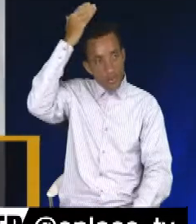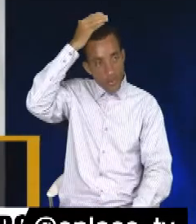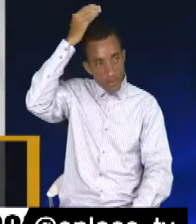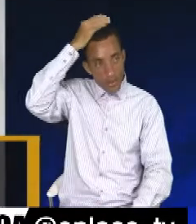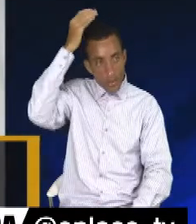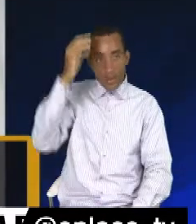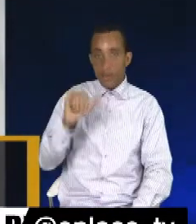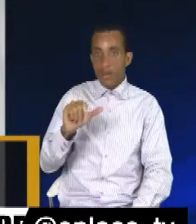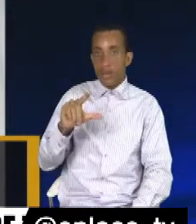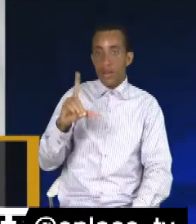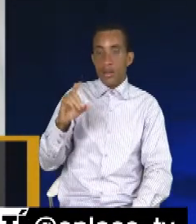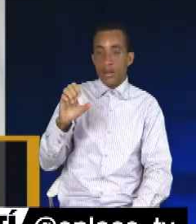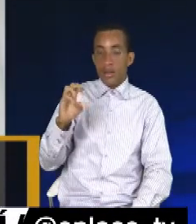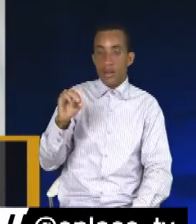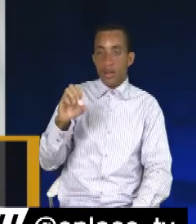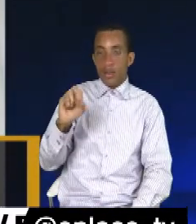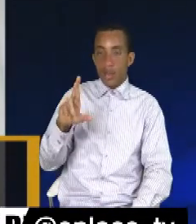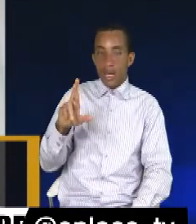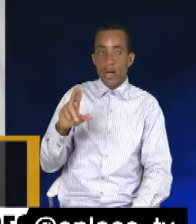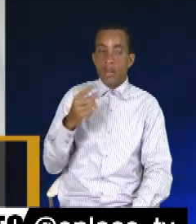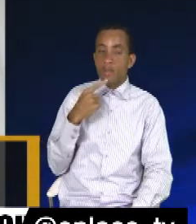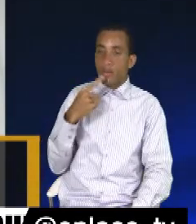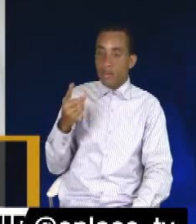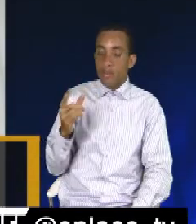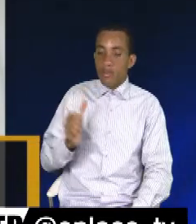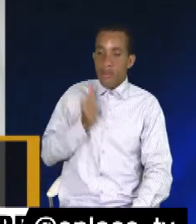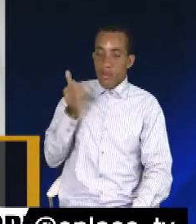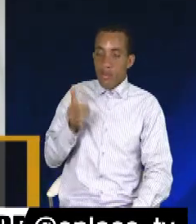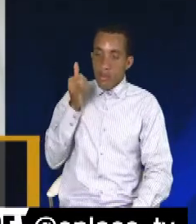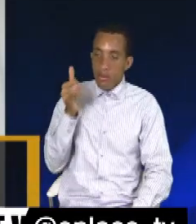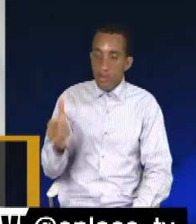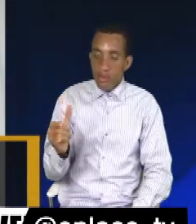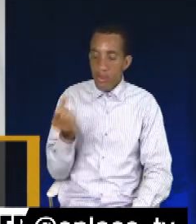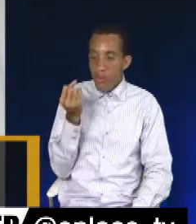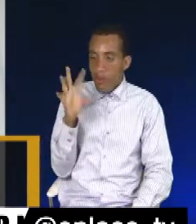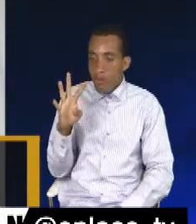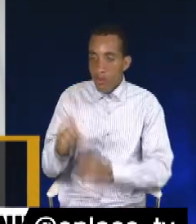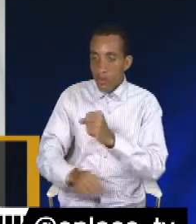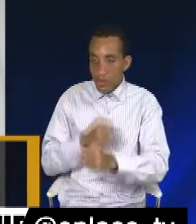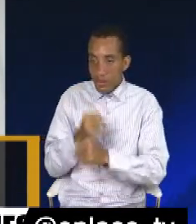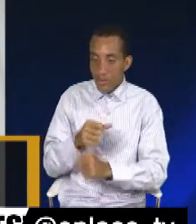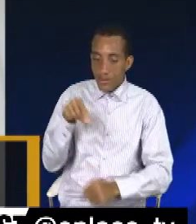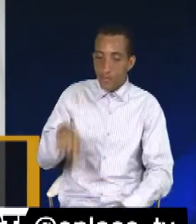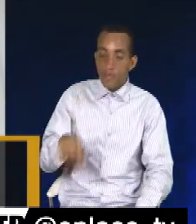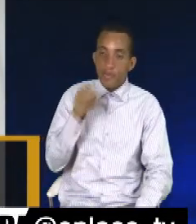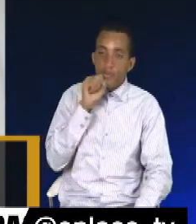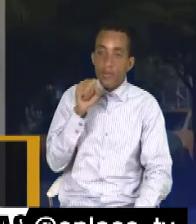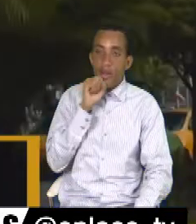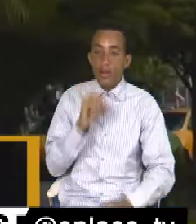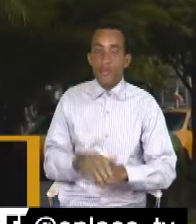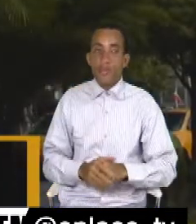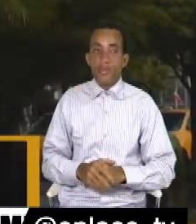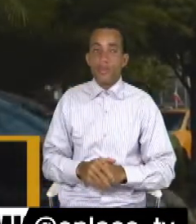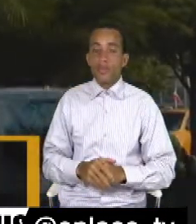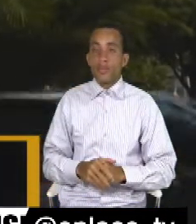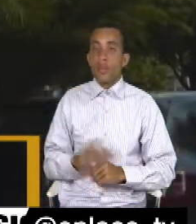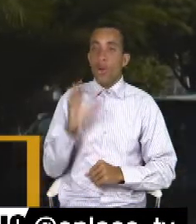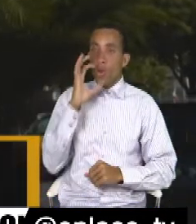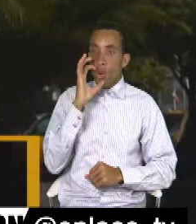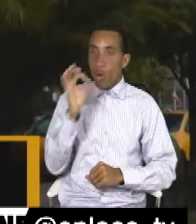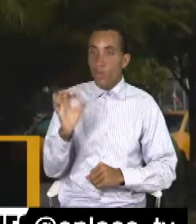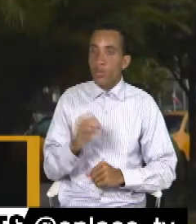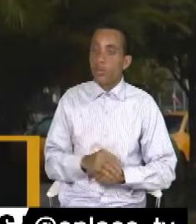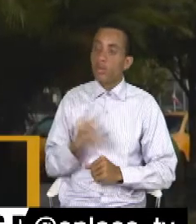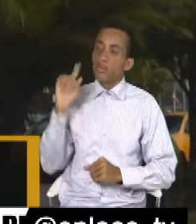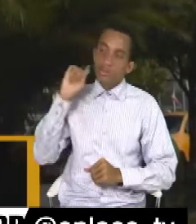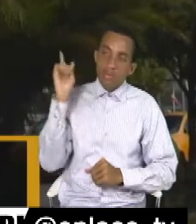Aldemar Villamizar Barroso, sindicado del delito sexual abusivo en menor de 14 años en Barranca Bermeja. El hombre tenía 19 años de trabajar